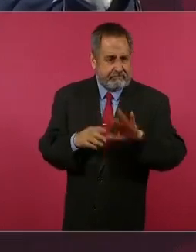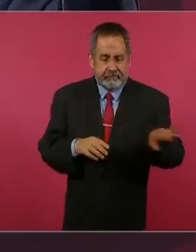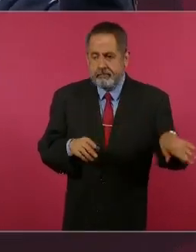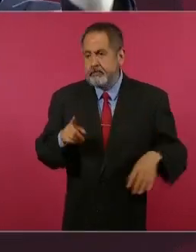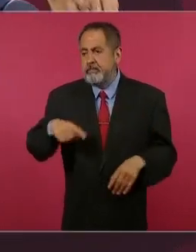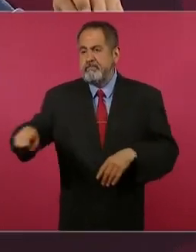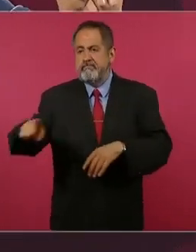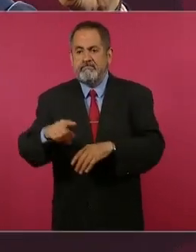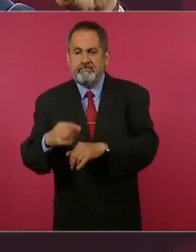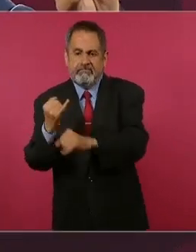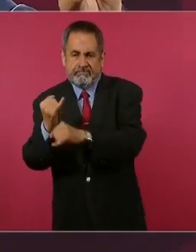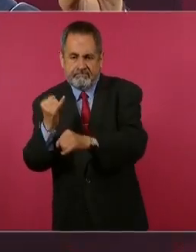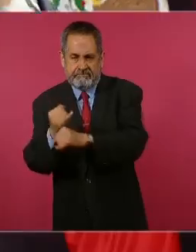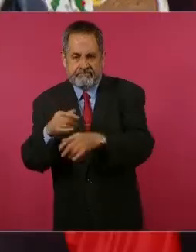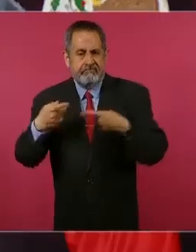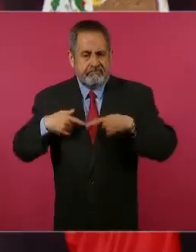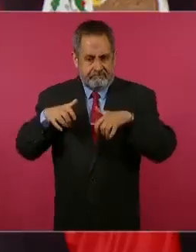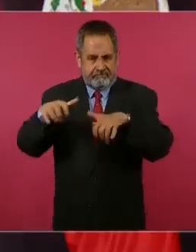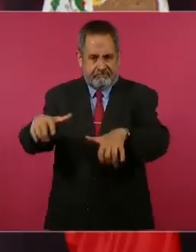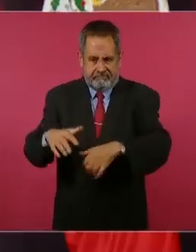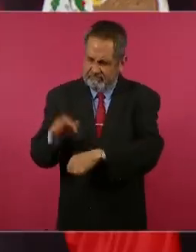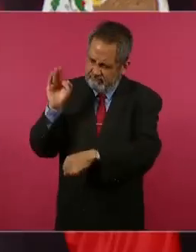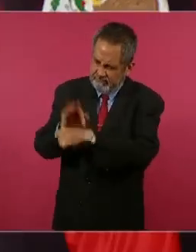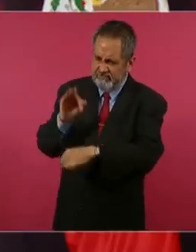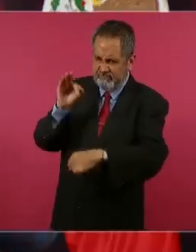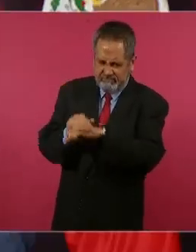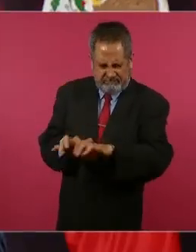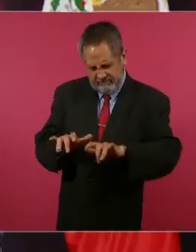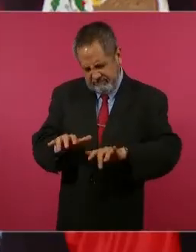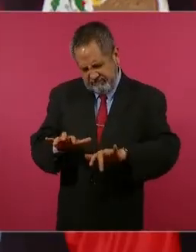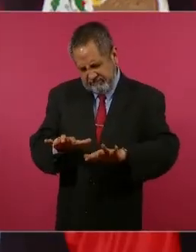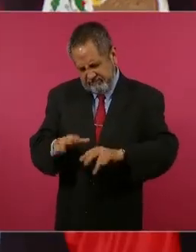sociales defendiendo causas justas.